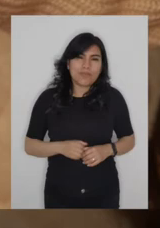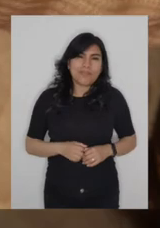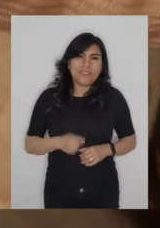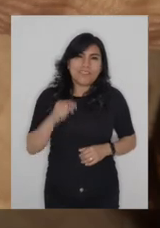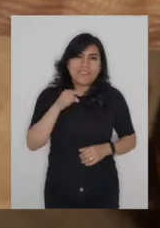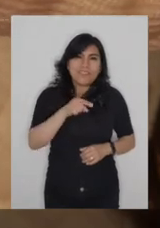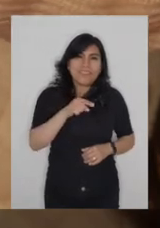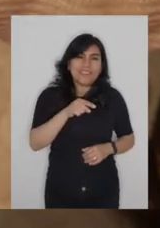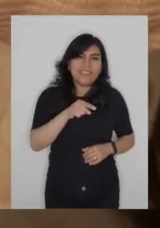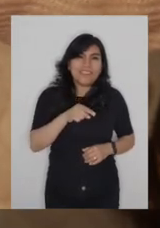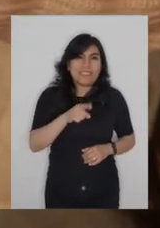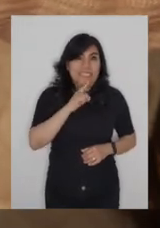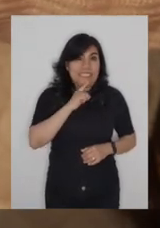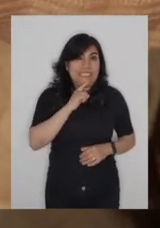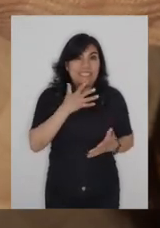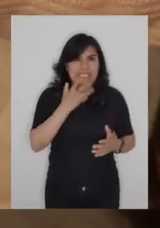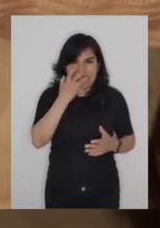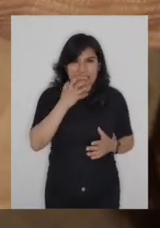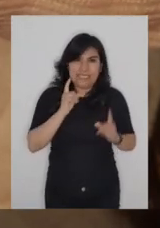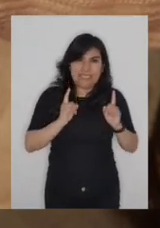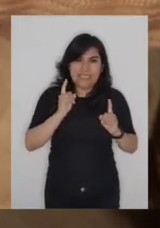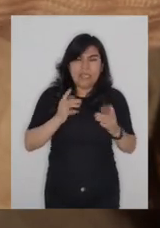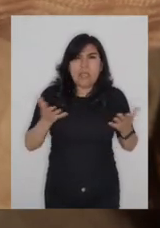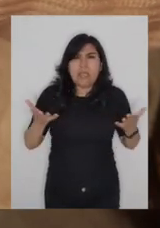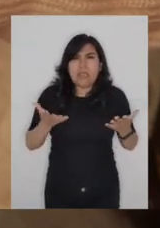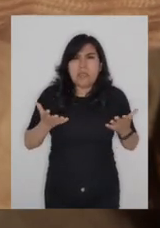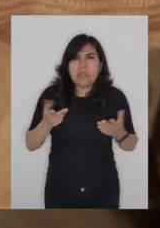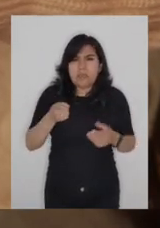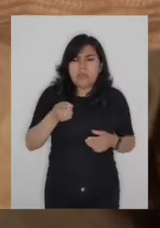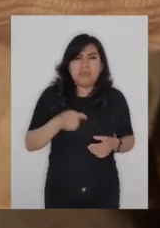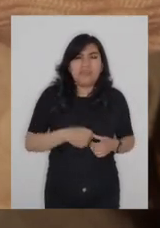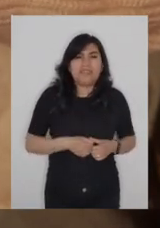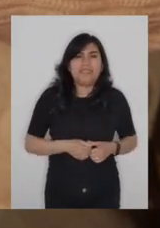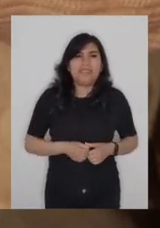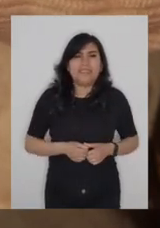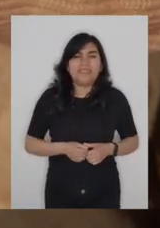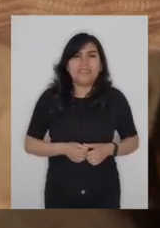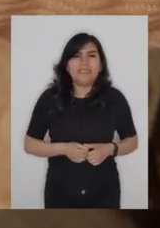Y ahí entendió Eugenio. Dice que dijo, ¿cómo una fanagua en lengua? Dice que dijo.